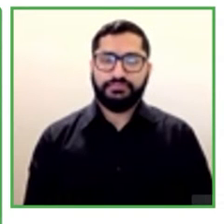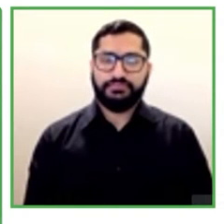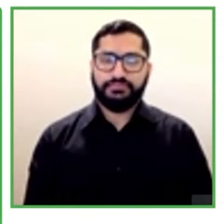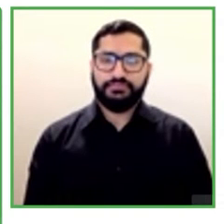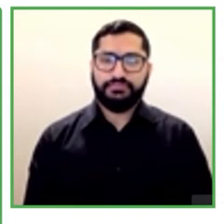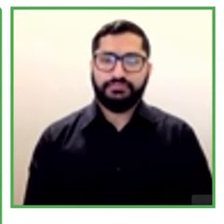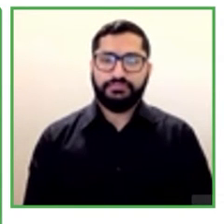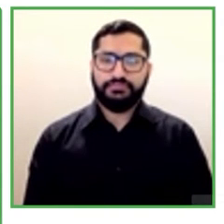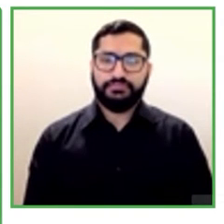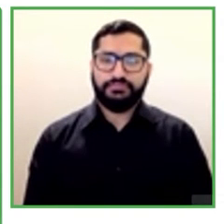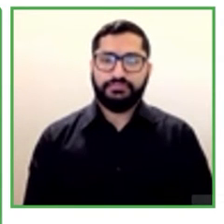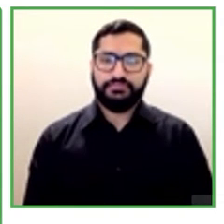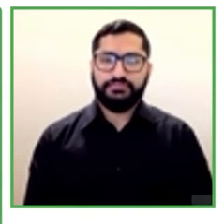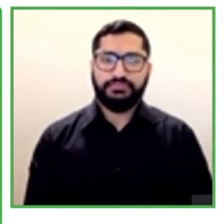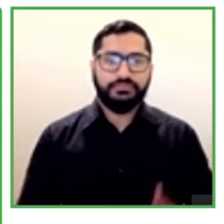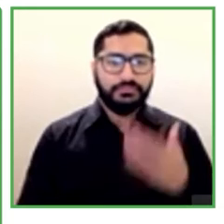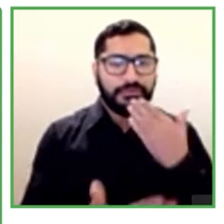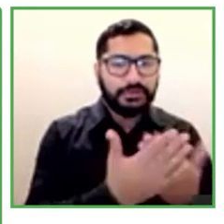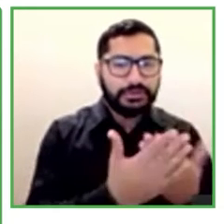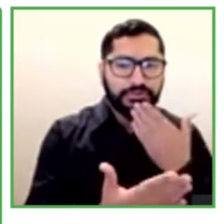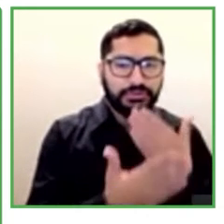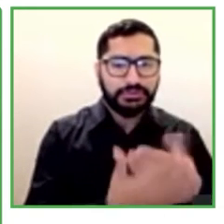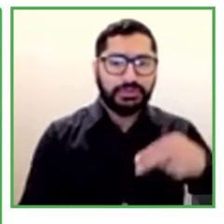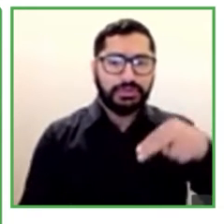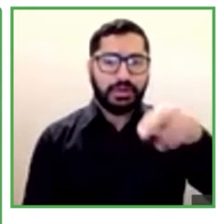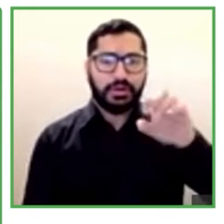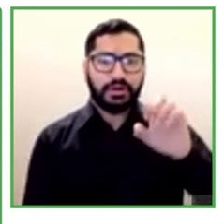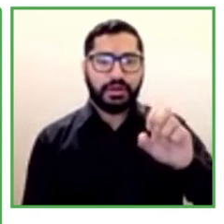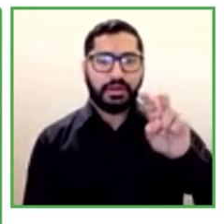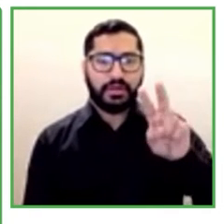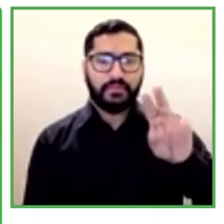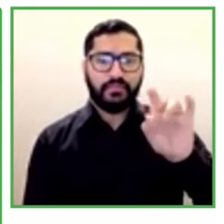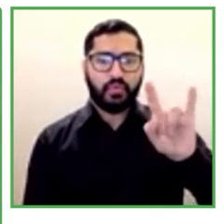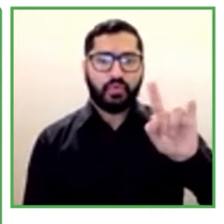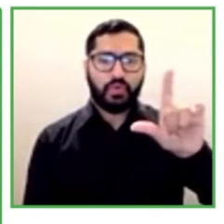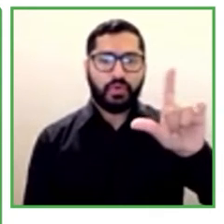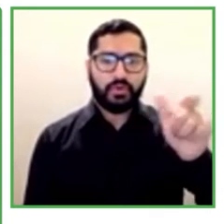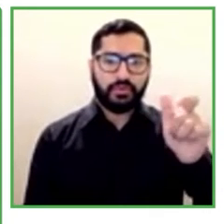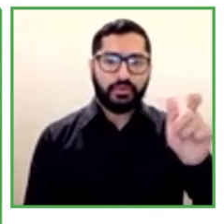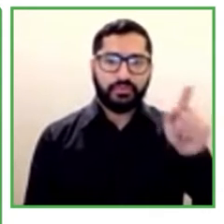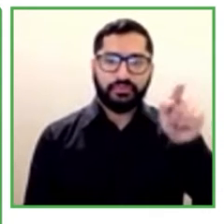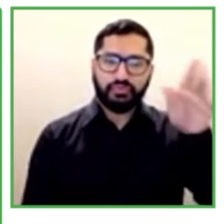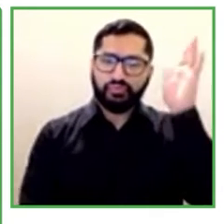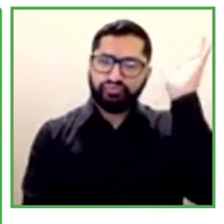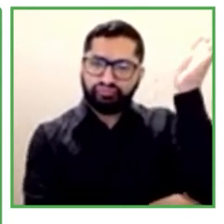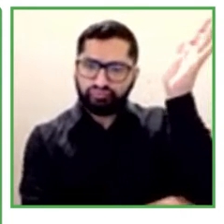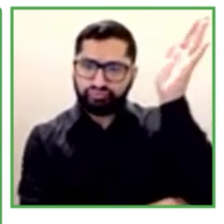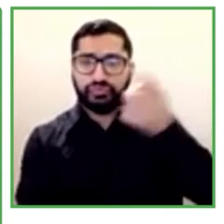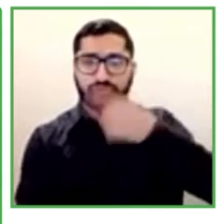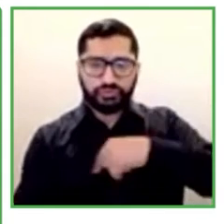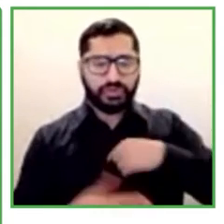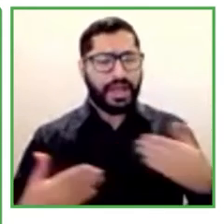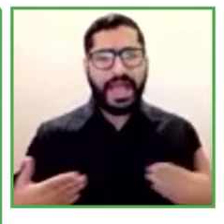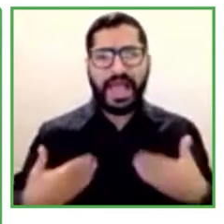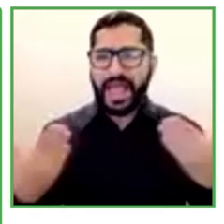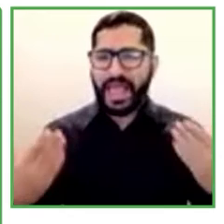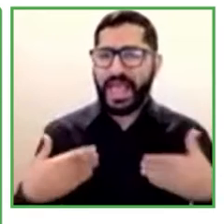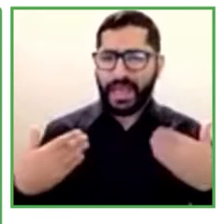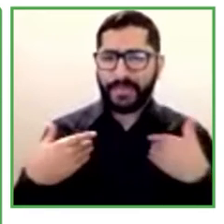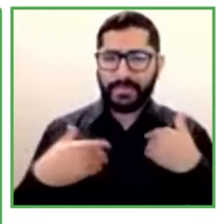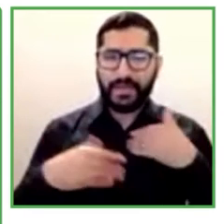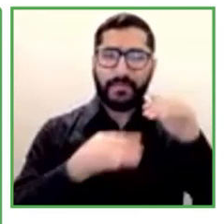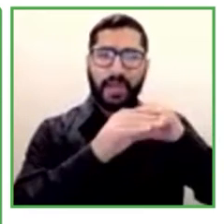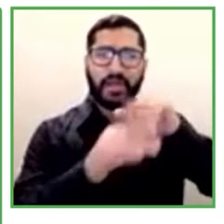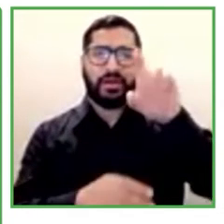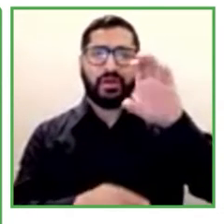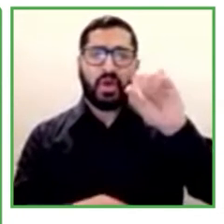Muchas gracias, Nebul, por tu presentación. Estamos muy contentos como Scotiabank Chile de poder compartir con ustedes y participar en este seminario para